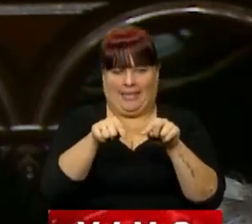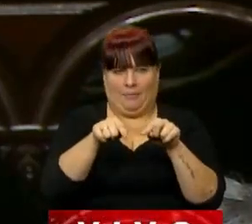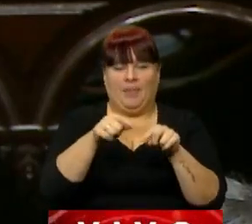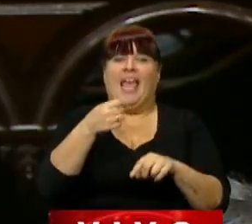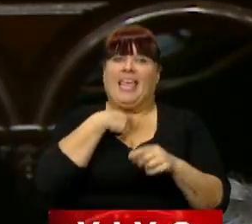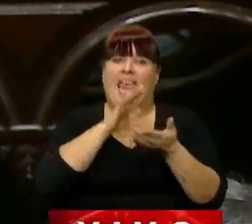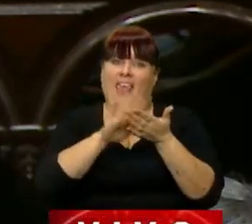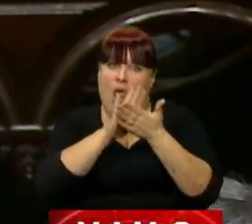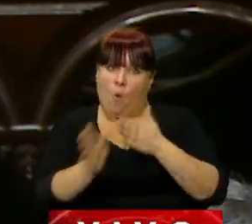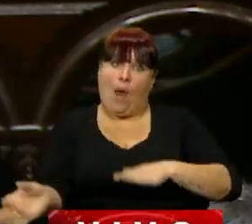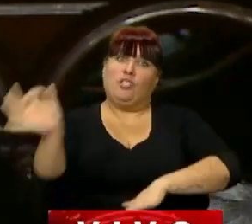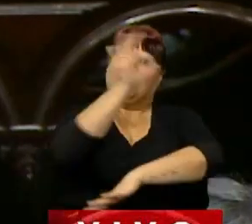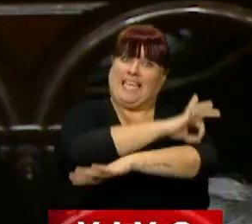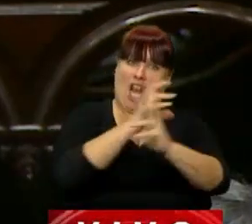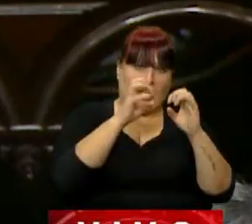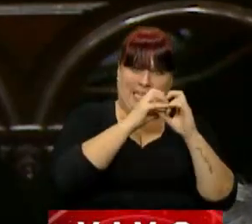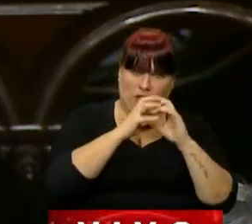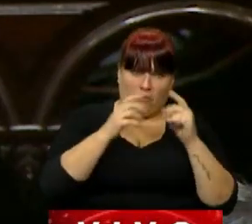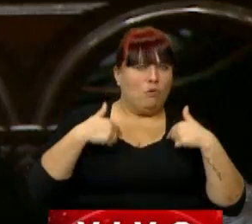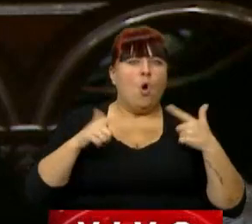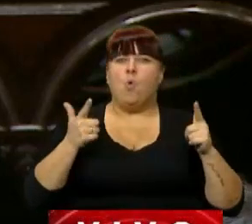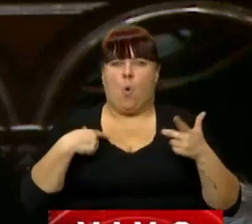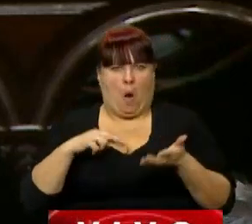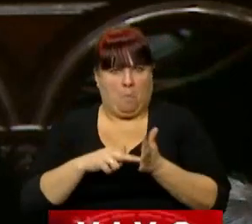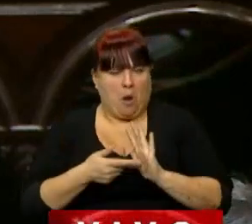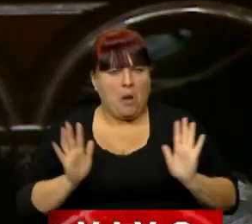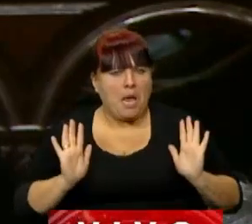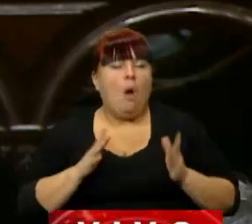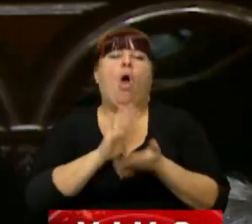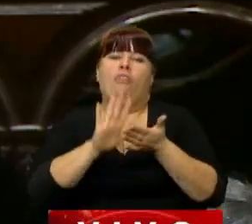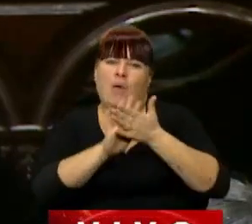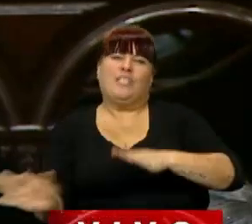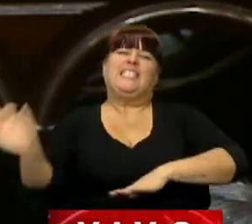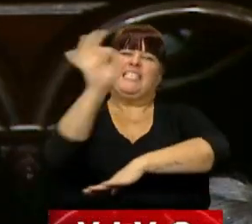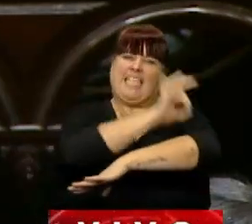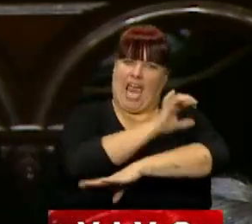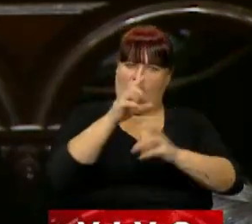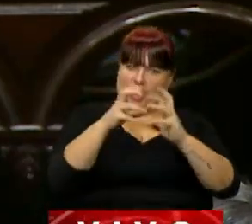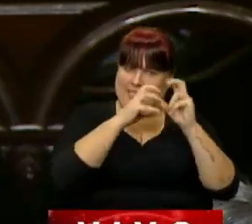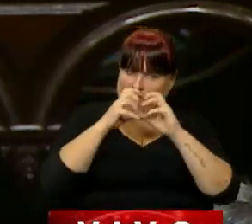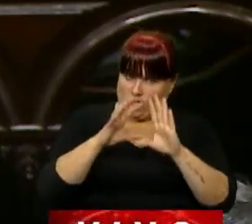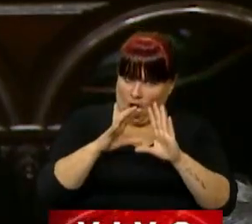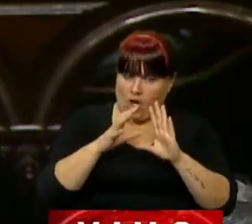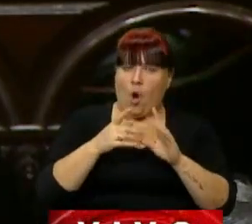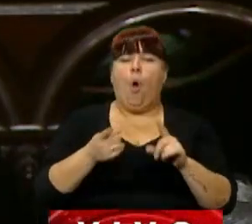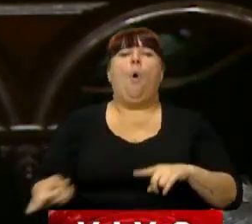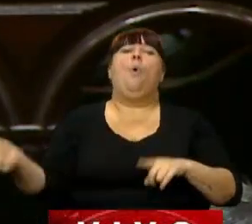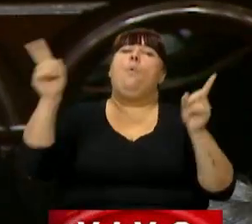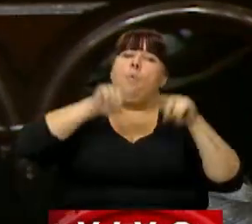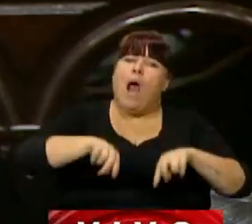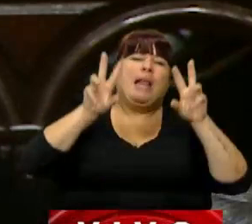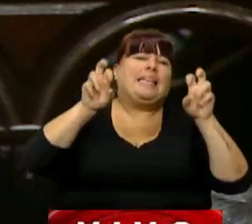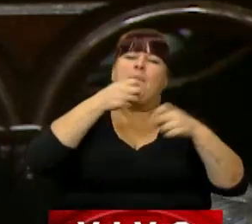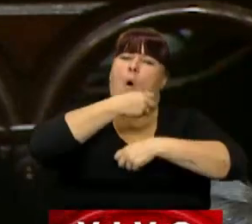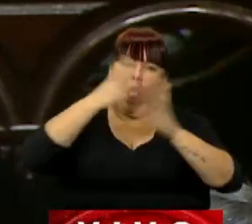Si quieren que volvamos a empezar la sesión, no tengo ningún problema. Volvemos a arrancar la sesión, volvemos a hablar de todo